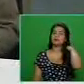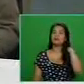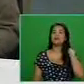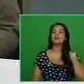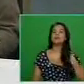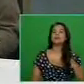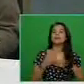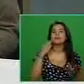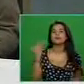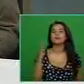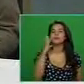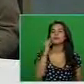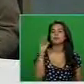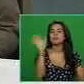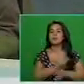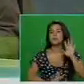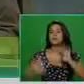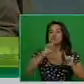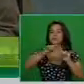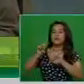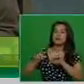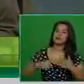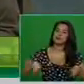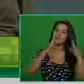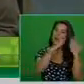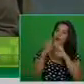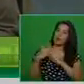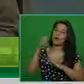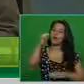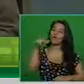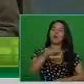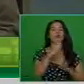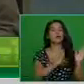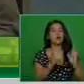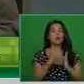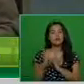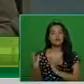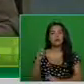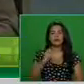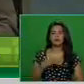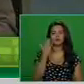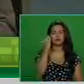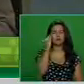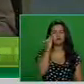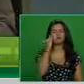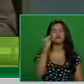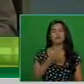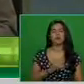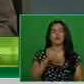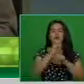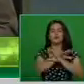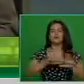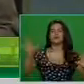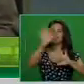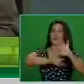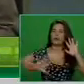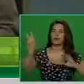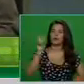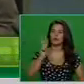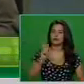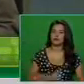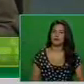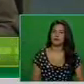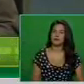Experiencias que se repiten a lo largo de nuestras comunidades, este poder popular organizado, y seguramente sabemos que va a expandirse por todo el territorio